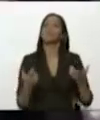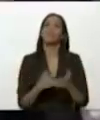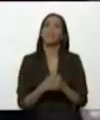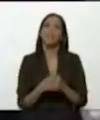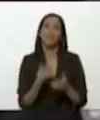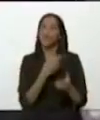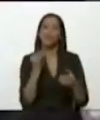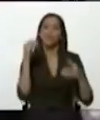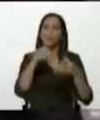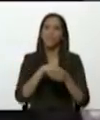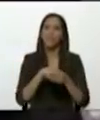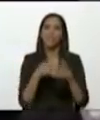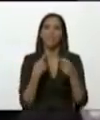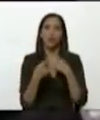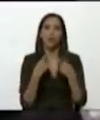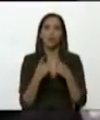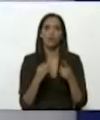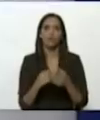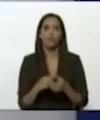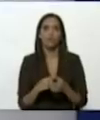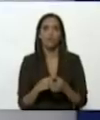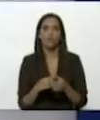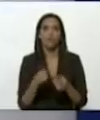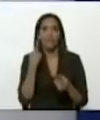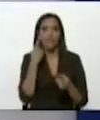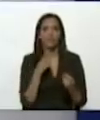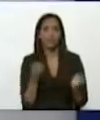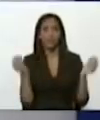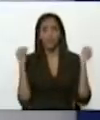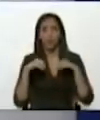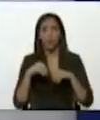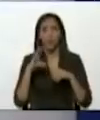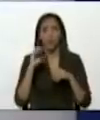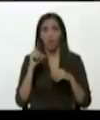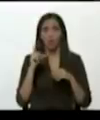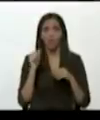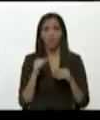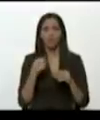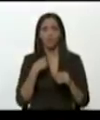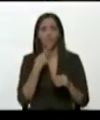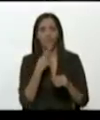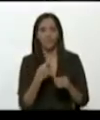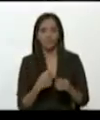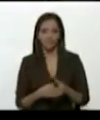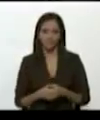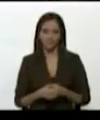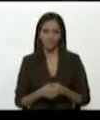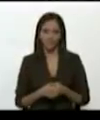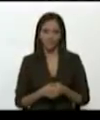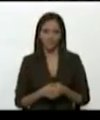ahí en esa cosa. ¿Viste? Que yo no me había puesto de acuerdo con Colina, y esto es otra de las cosas que yo iba a decir.